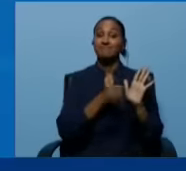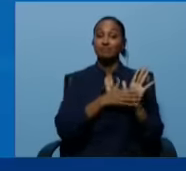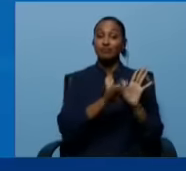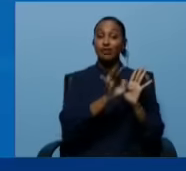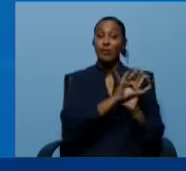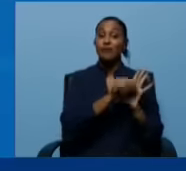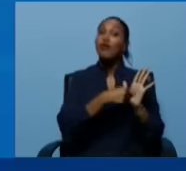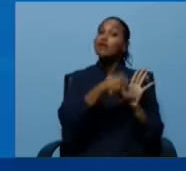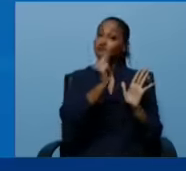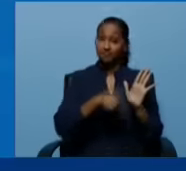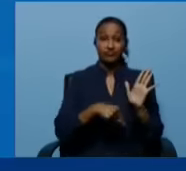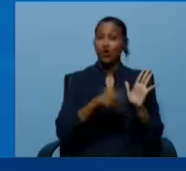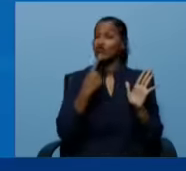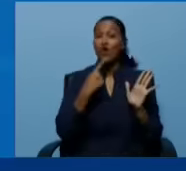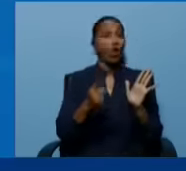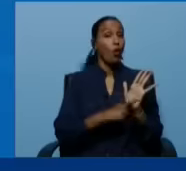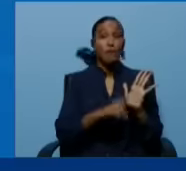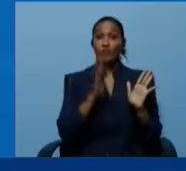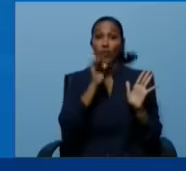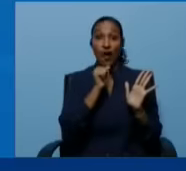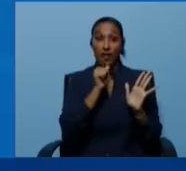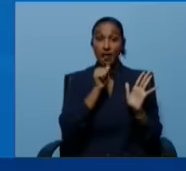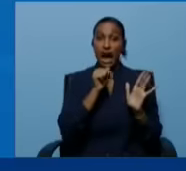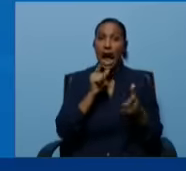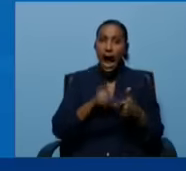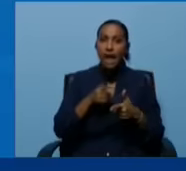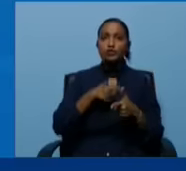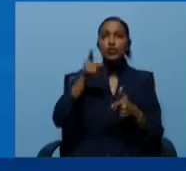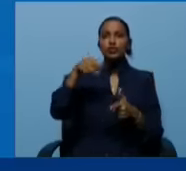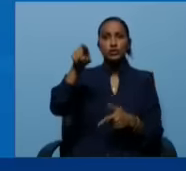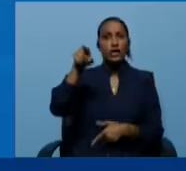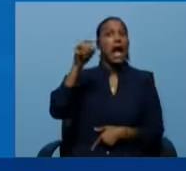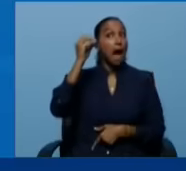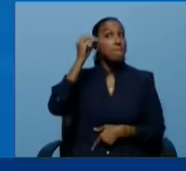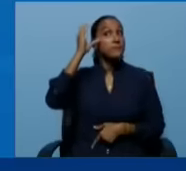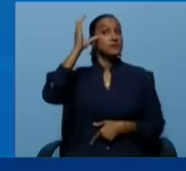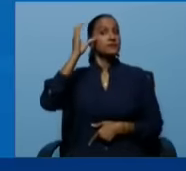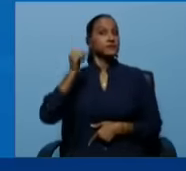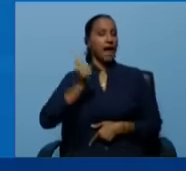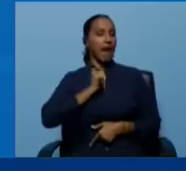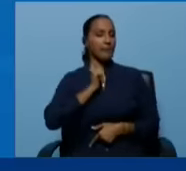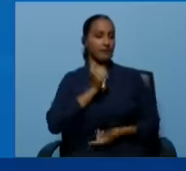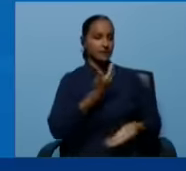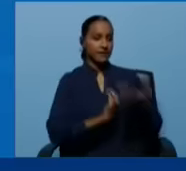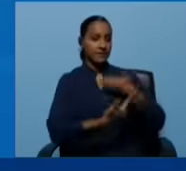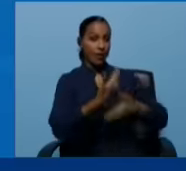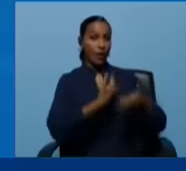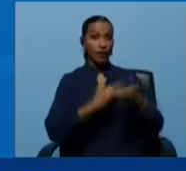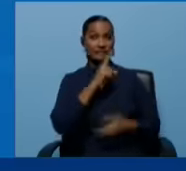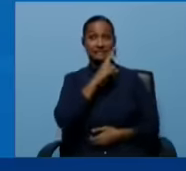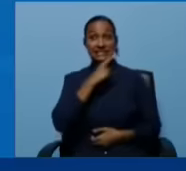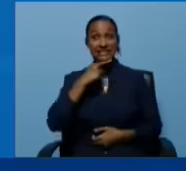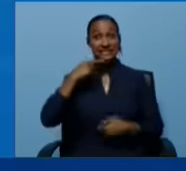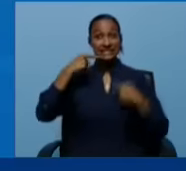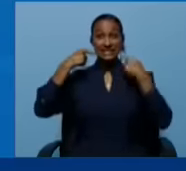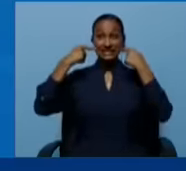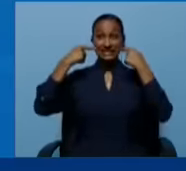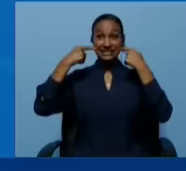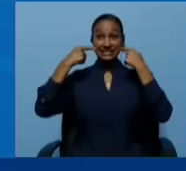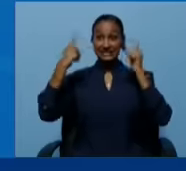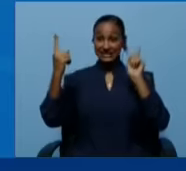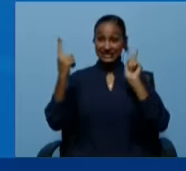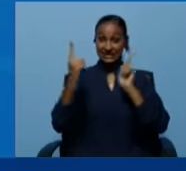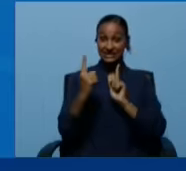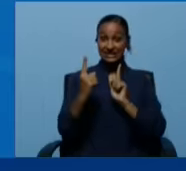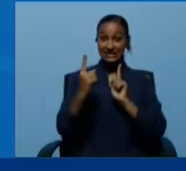son capaces de utilizar las negociaciones para ponernos una sonrisa y nos